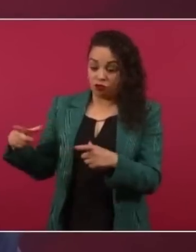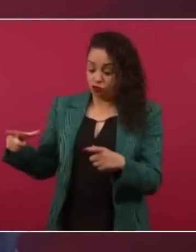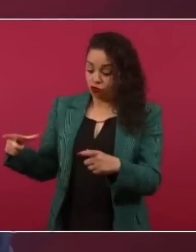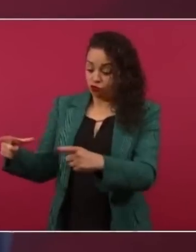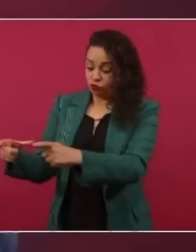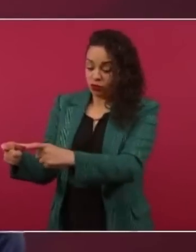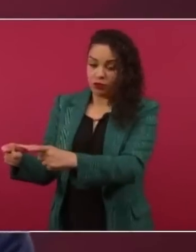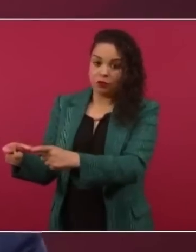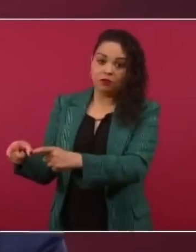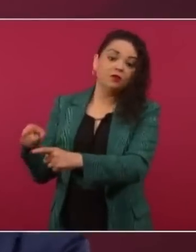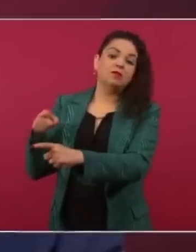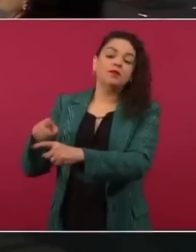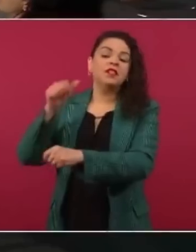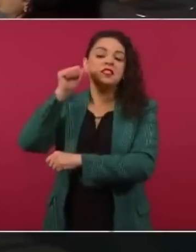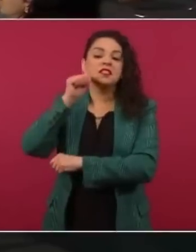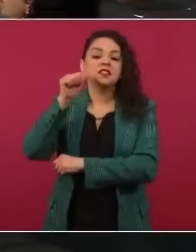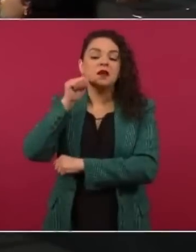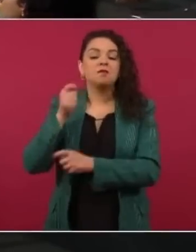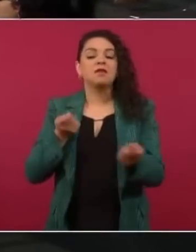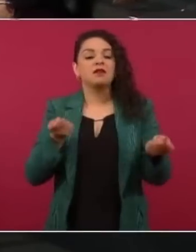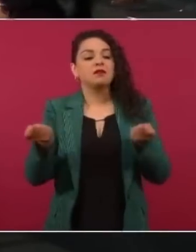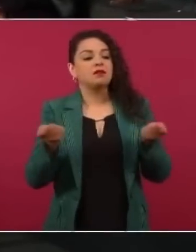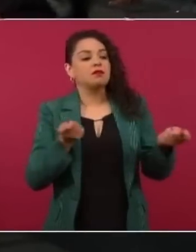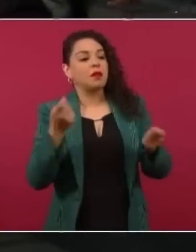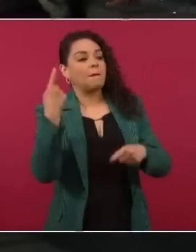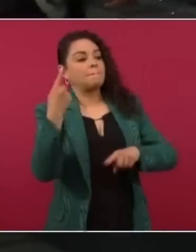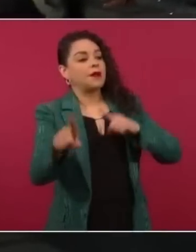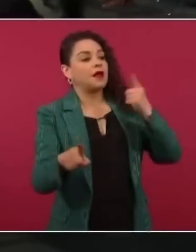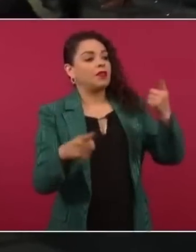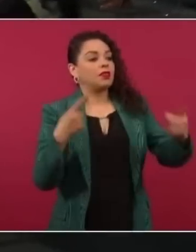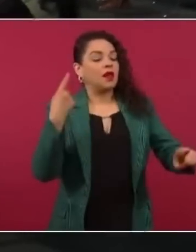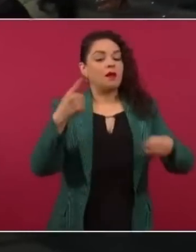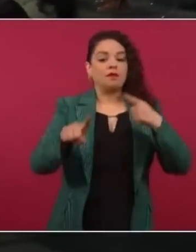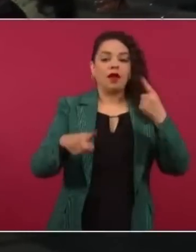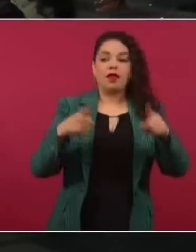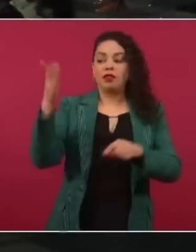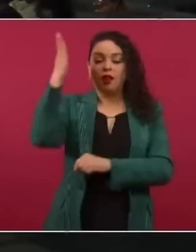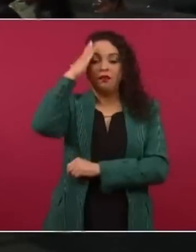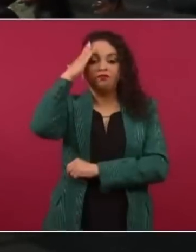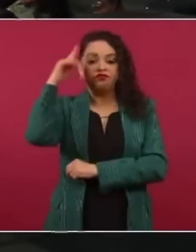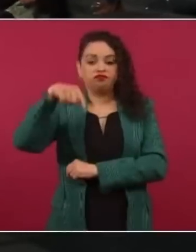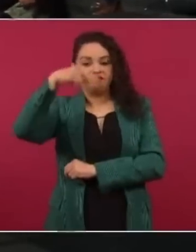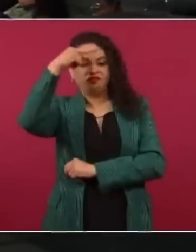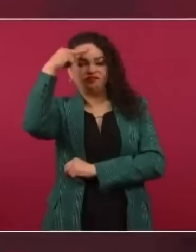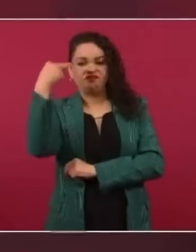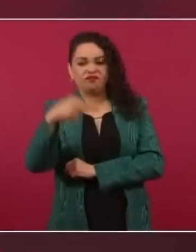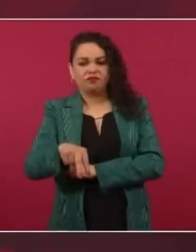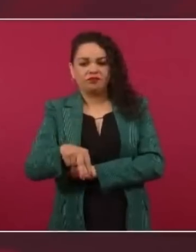era la que mandaba en México. ¿Cuándo se había visto?